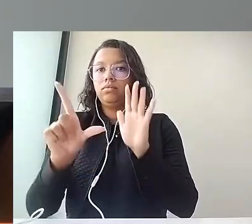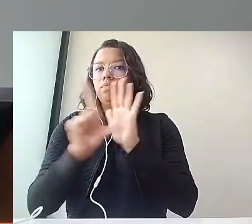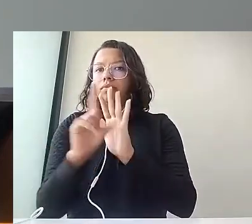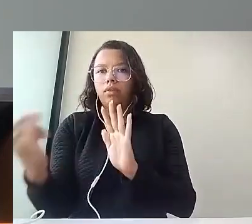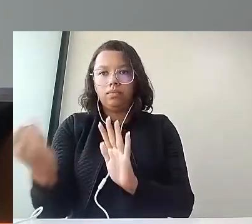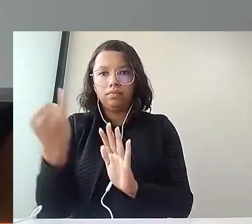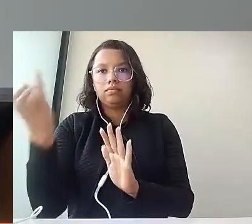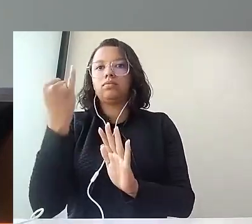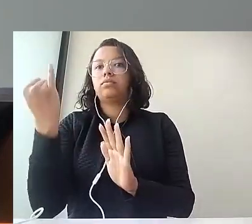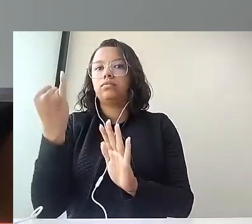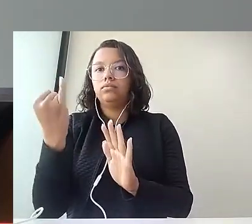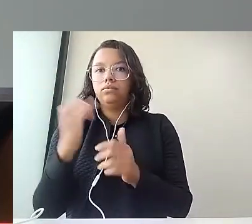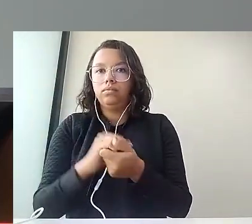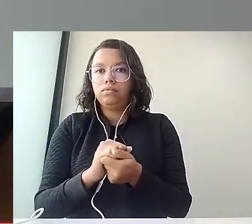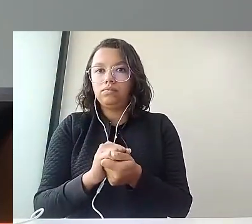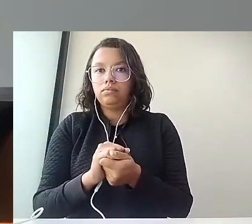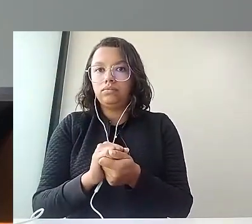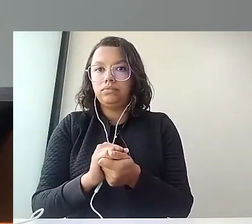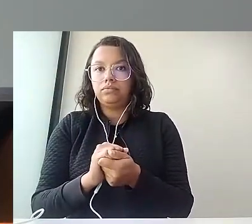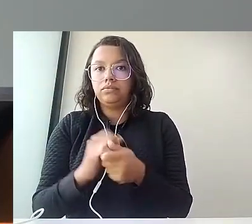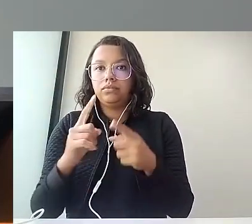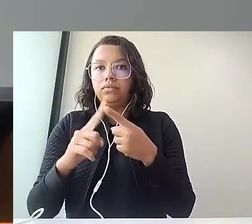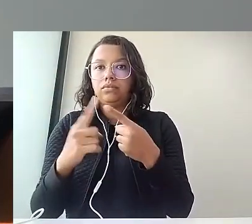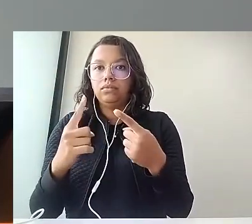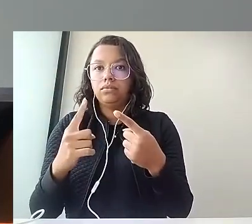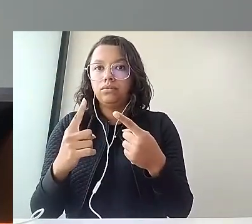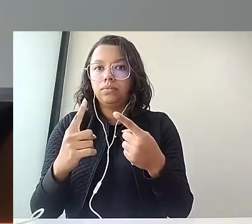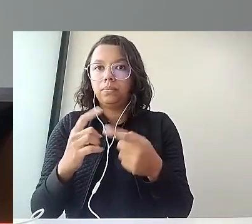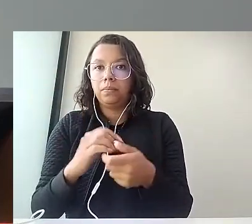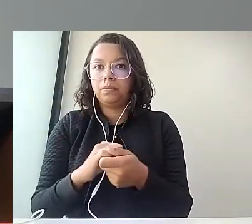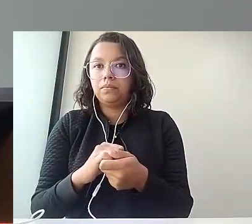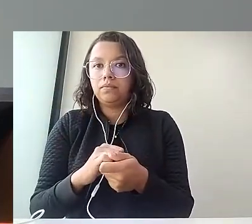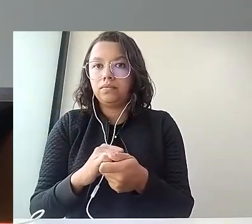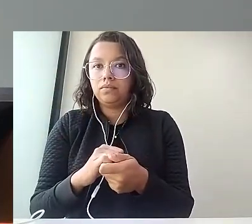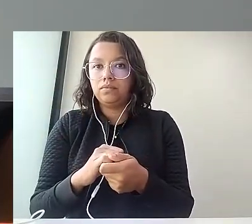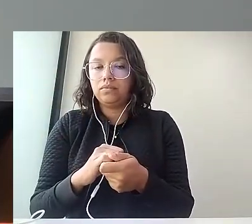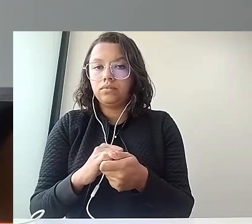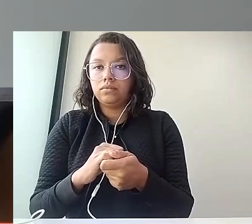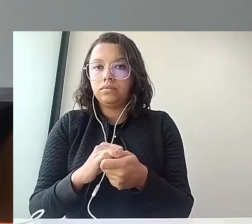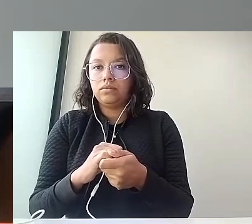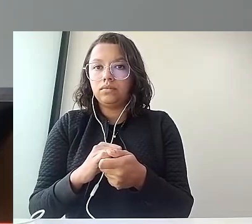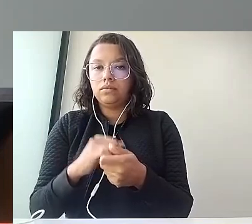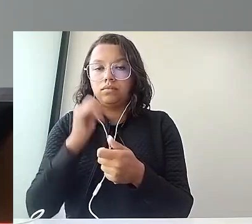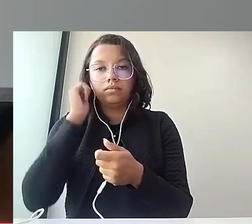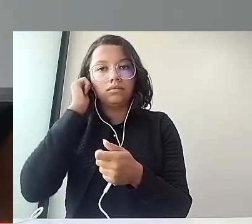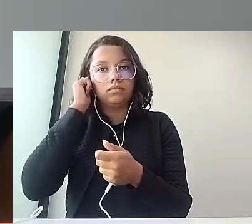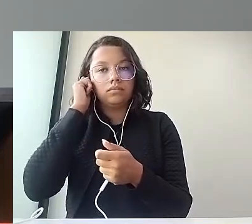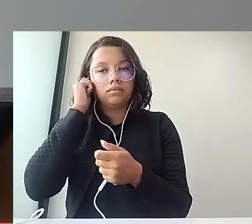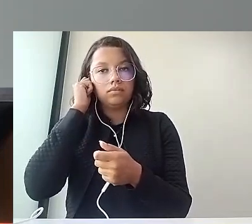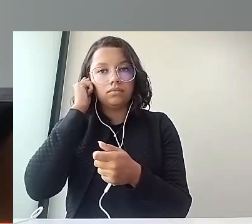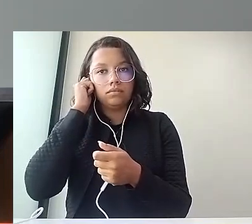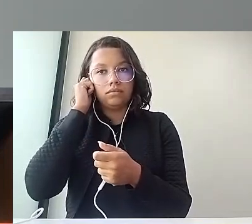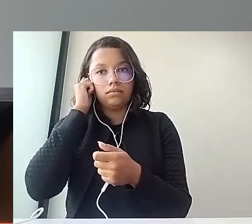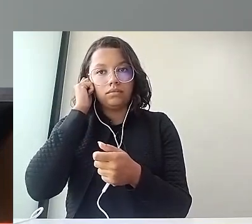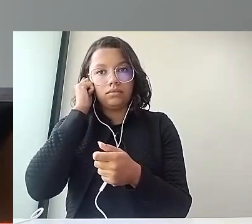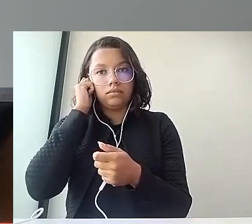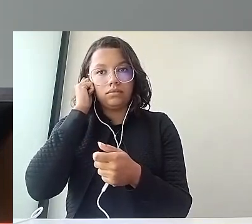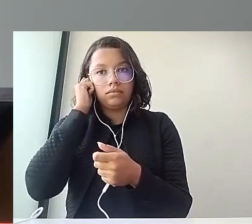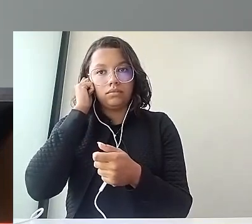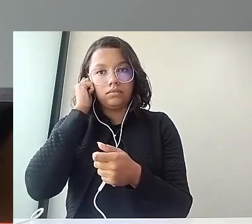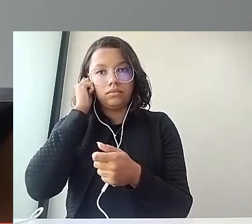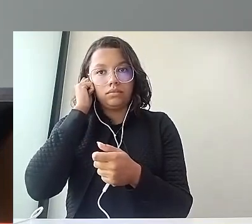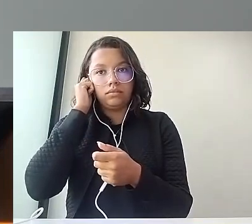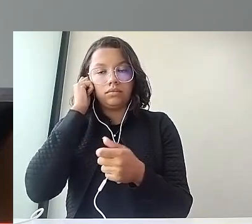muy famosa, por supuesto, pero jurídicamente, formalmente, solamente es un texto de ley y establece los